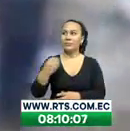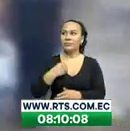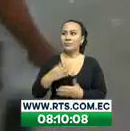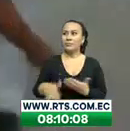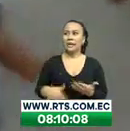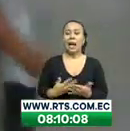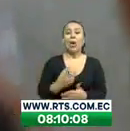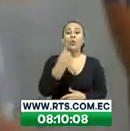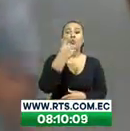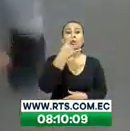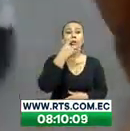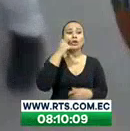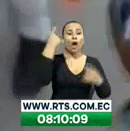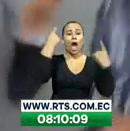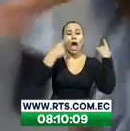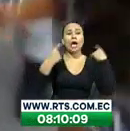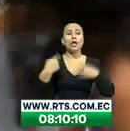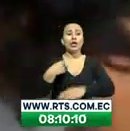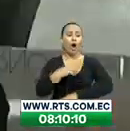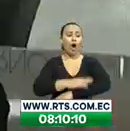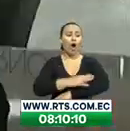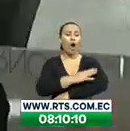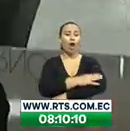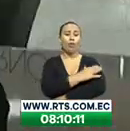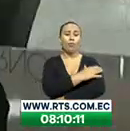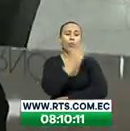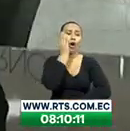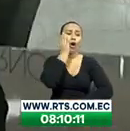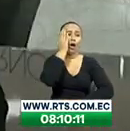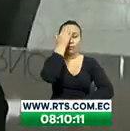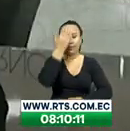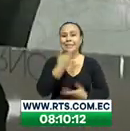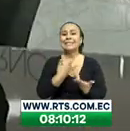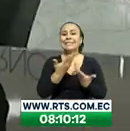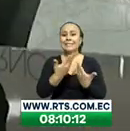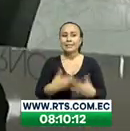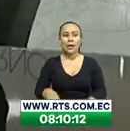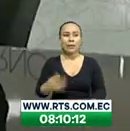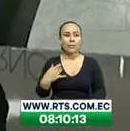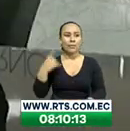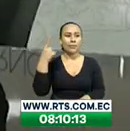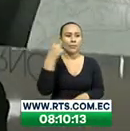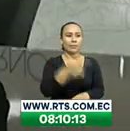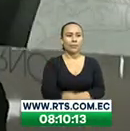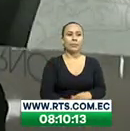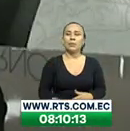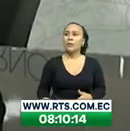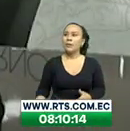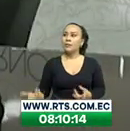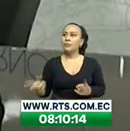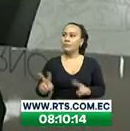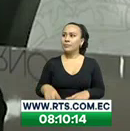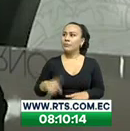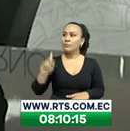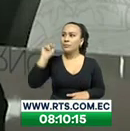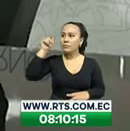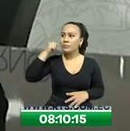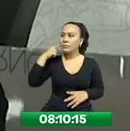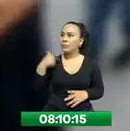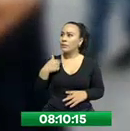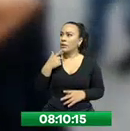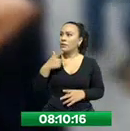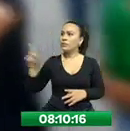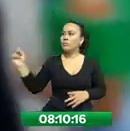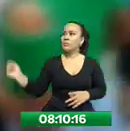más de un niño habría resultado con golpes. Lo que sí se exigió a los organizadores es que se restaure a los menores,